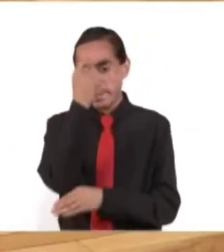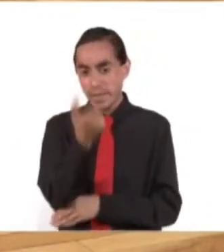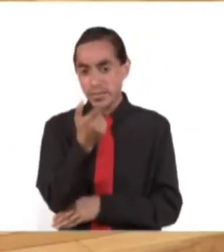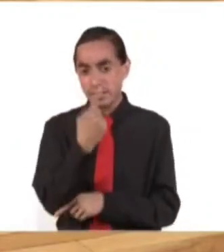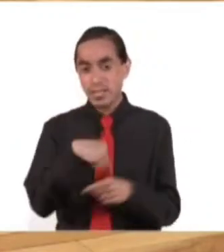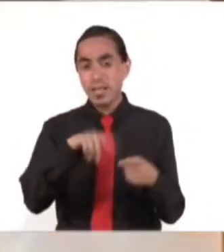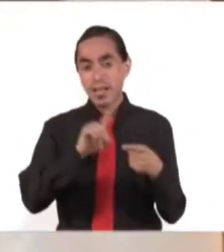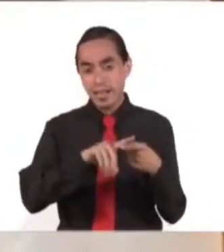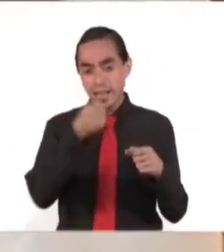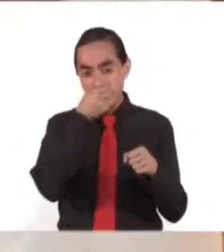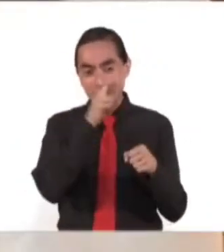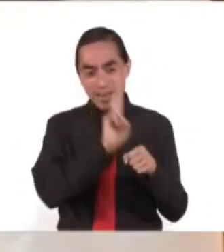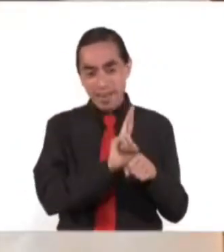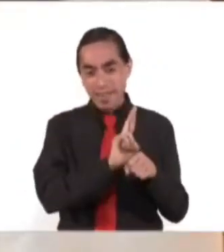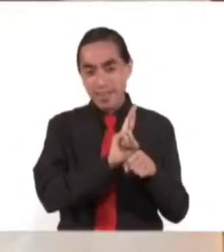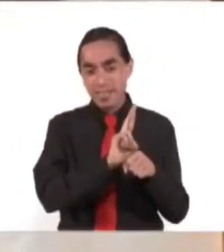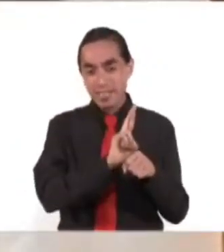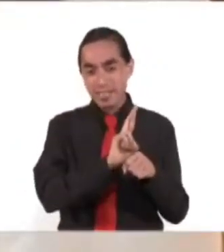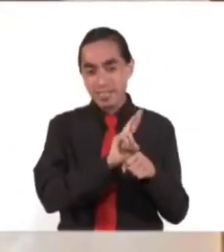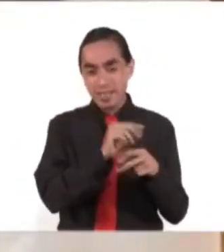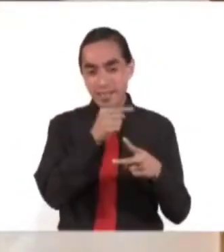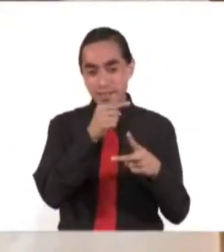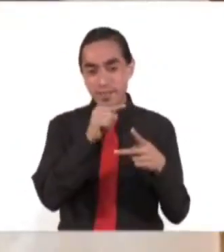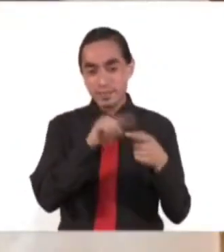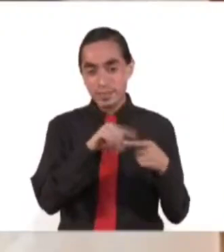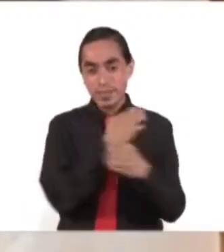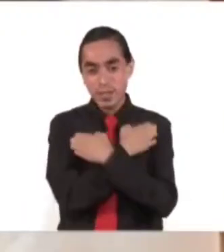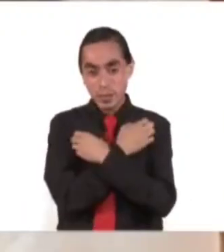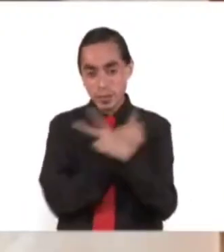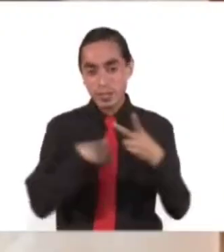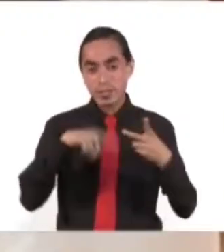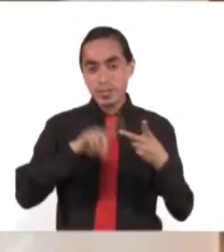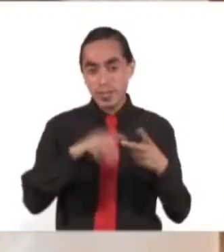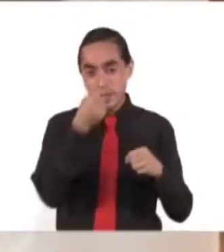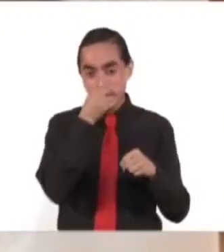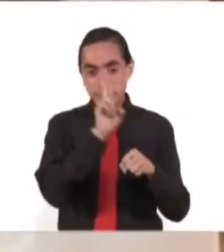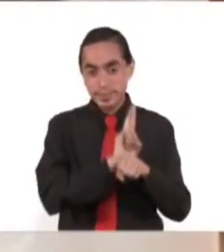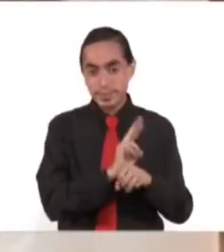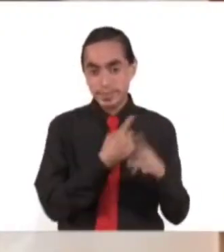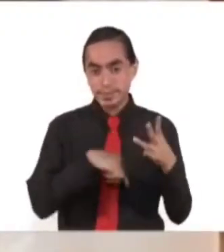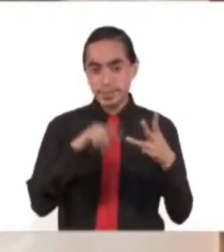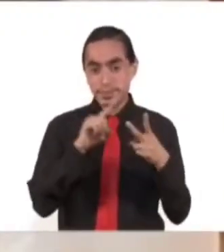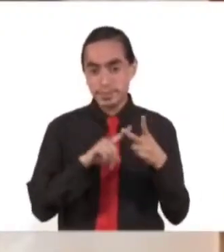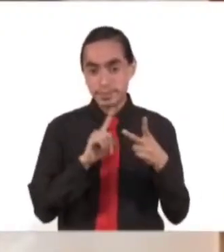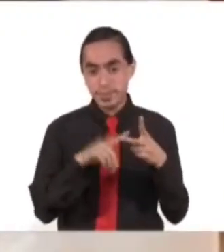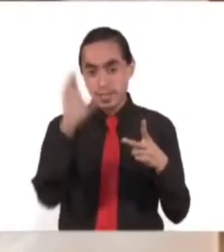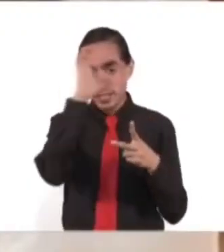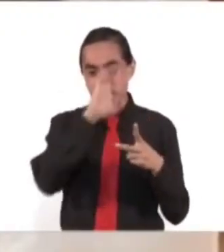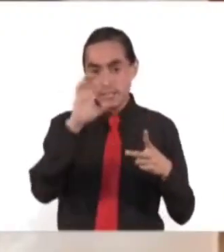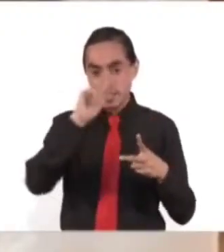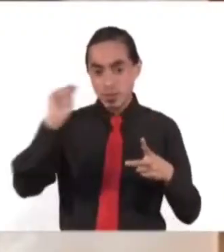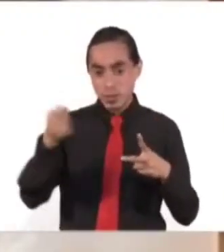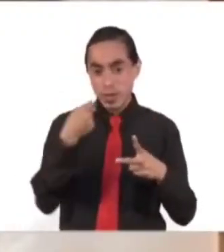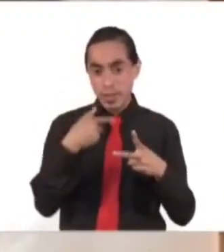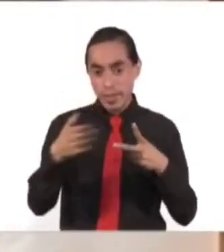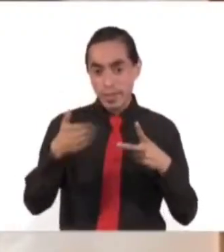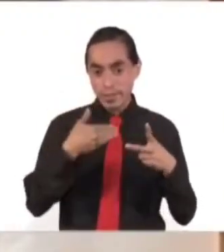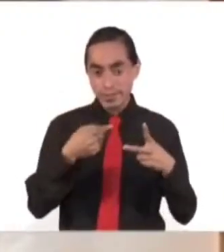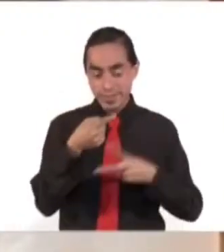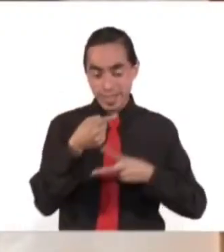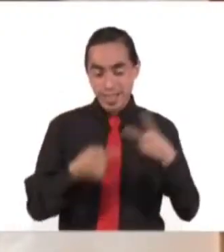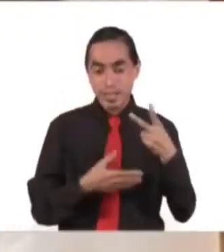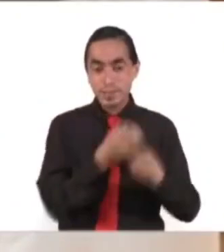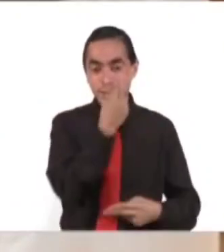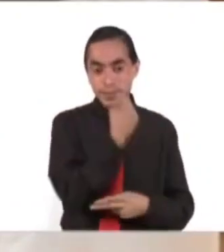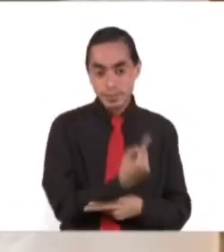de las secretarías que existían antes de Educación más la Secretaría de Ciencia, Tecnología e Innovación, porque creemos que estas